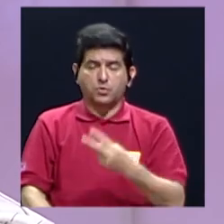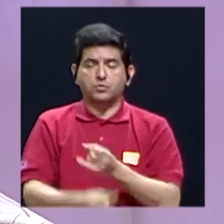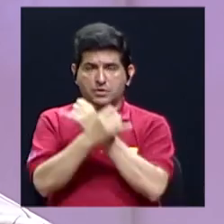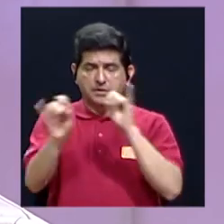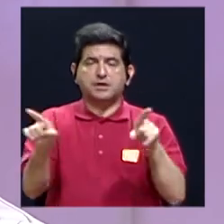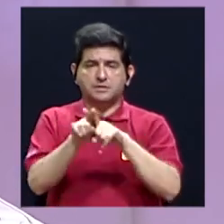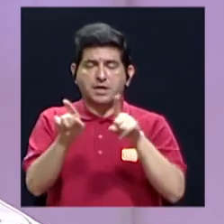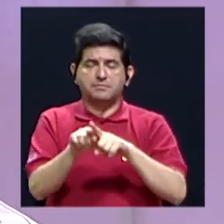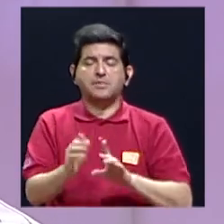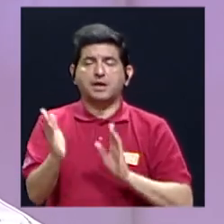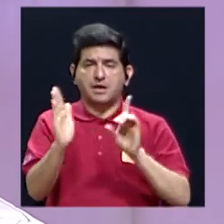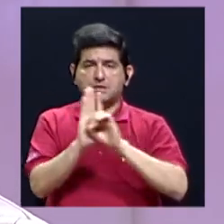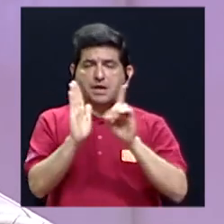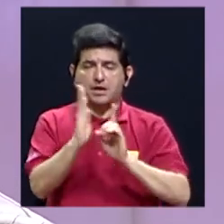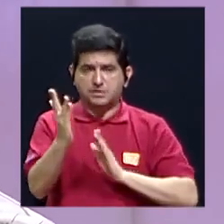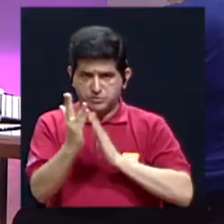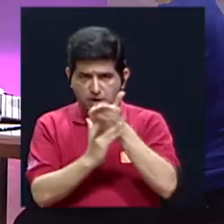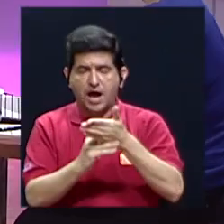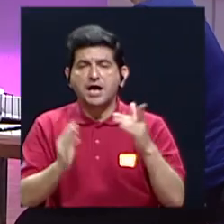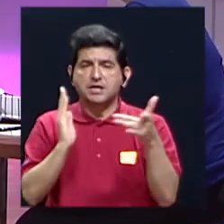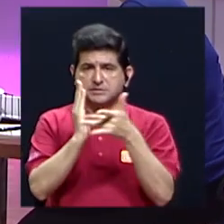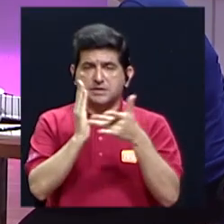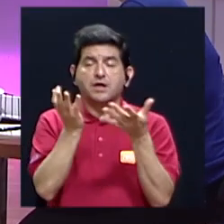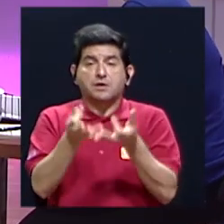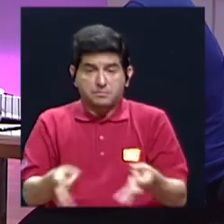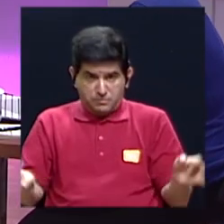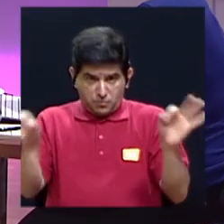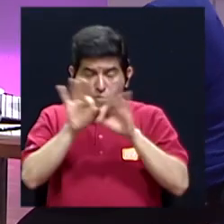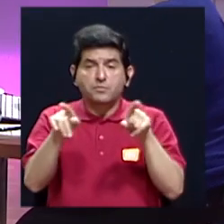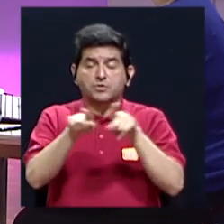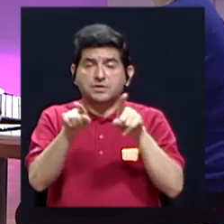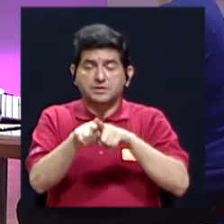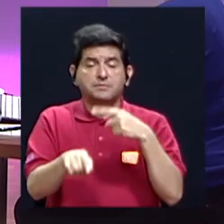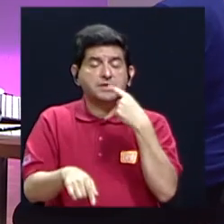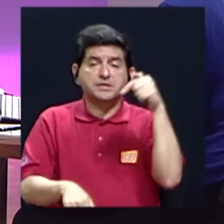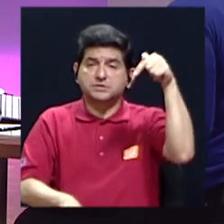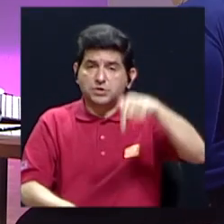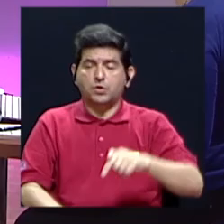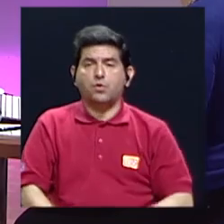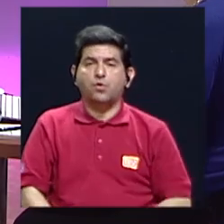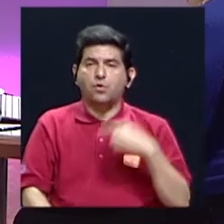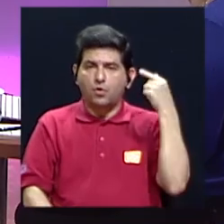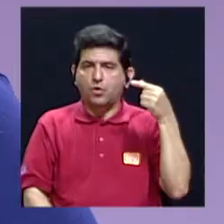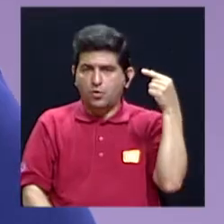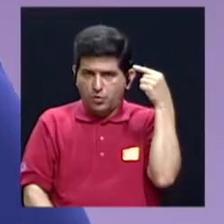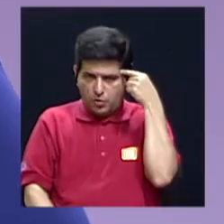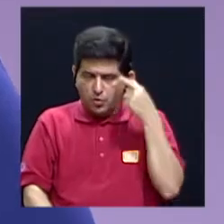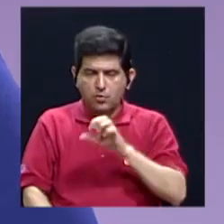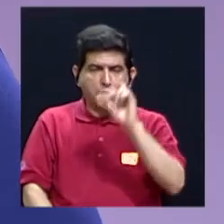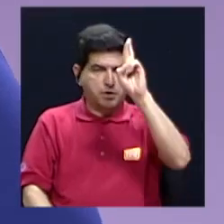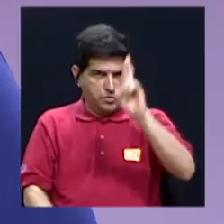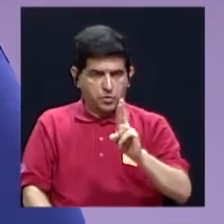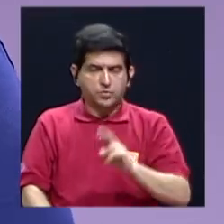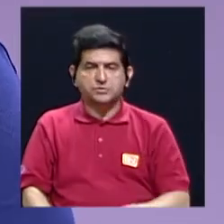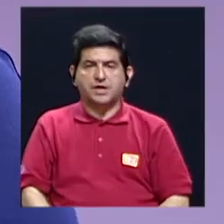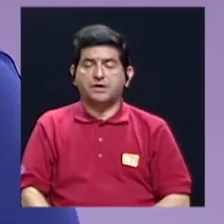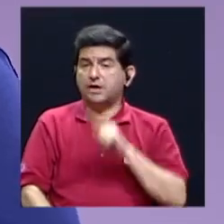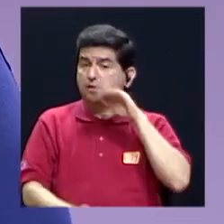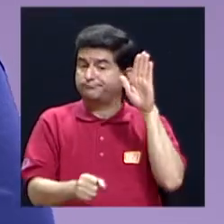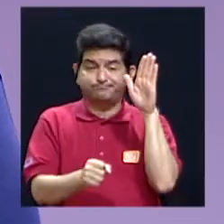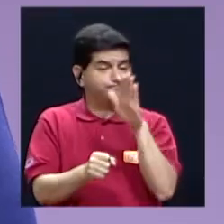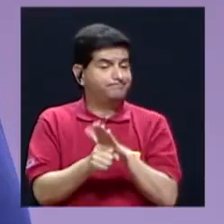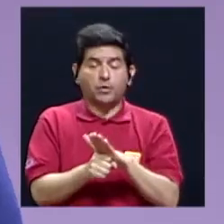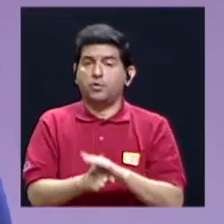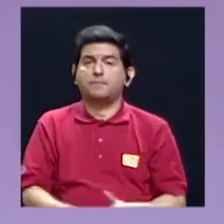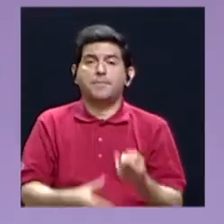a poder optar por la técnica. Efectivamente, muy importante lo que nos han contribuido el día de hoy. El Estado se encuentra, Costa Rica se encuentra